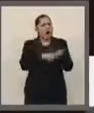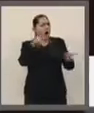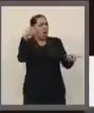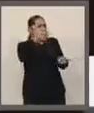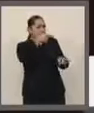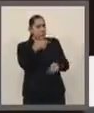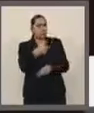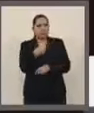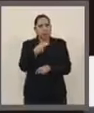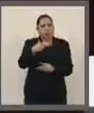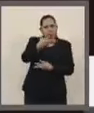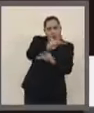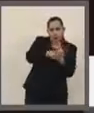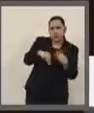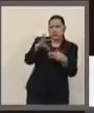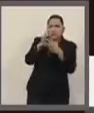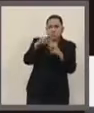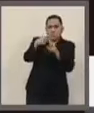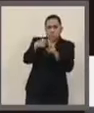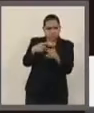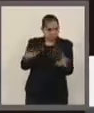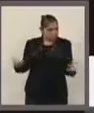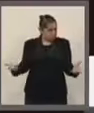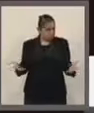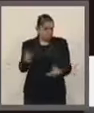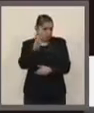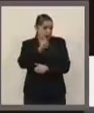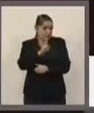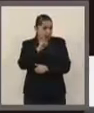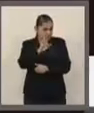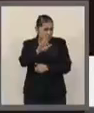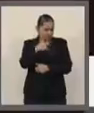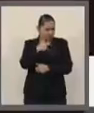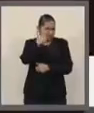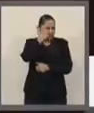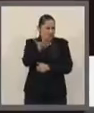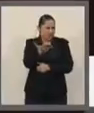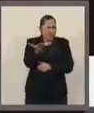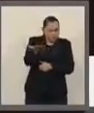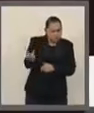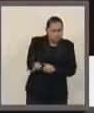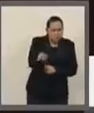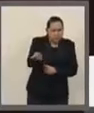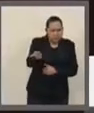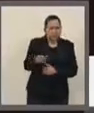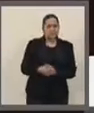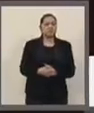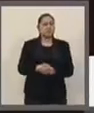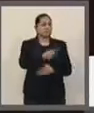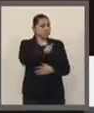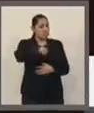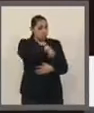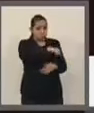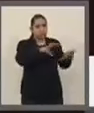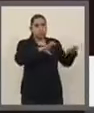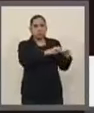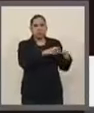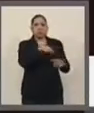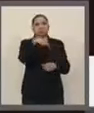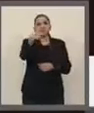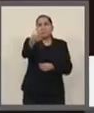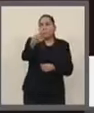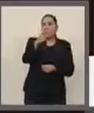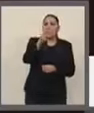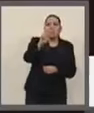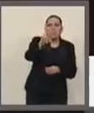Miren, compañeros y compañeras, nosotros no queremos desmantelar ningún poder. No,